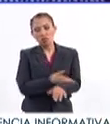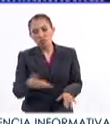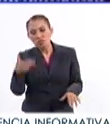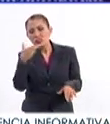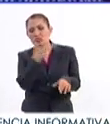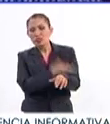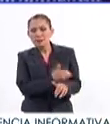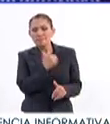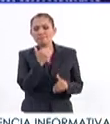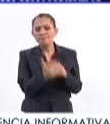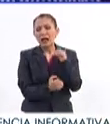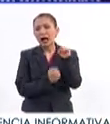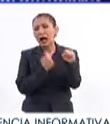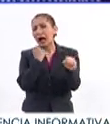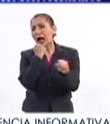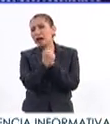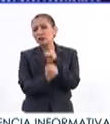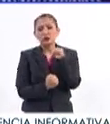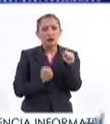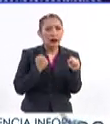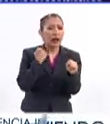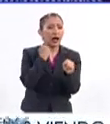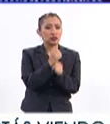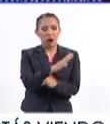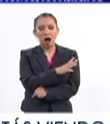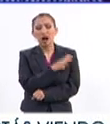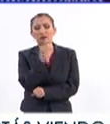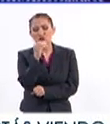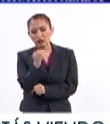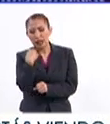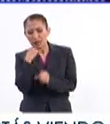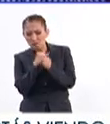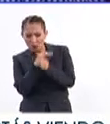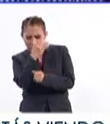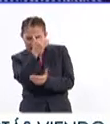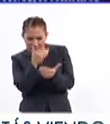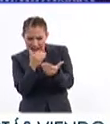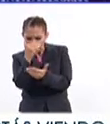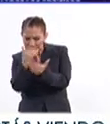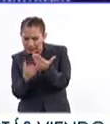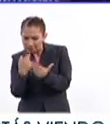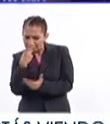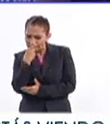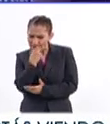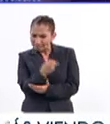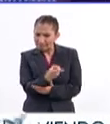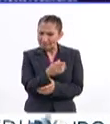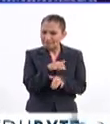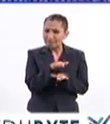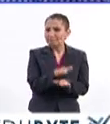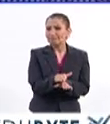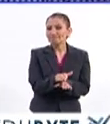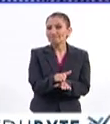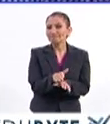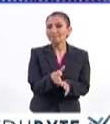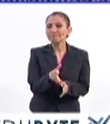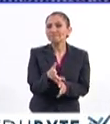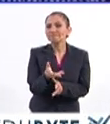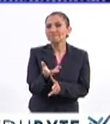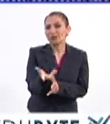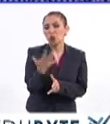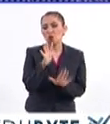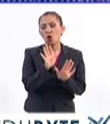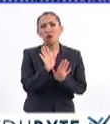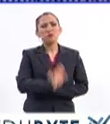proceso de muchos años en los que también hay muchos datos que nos hablan sobre